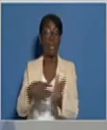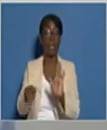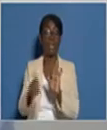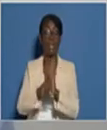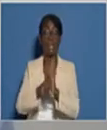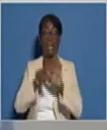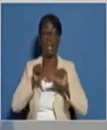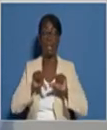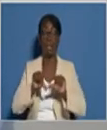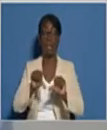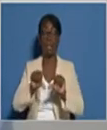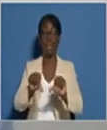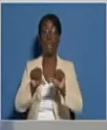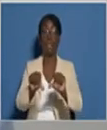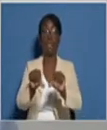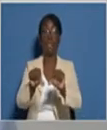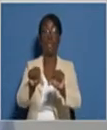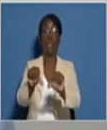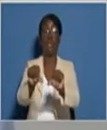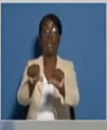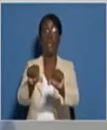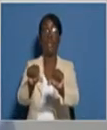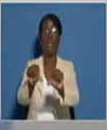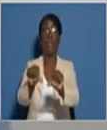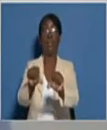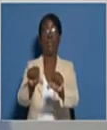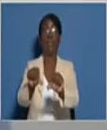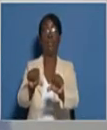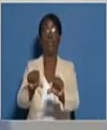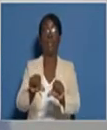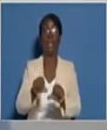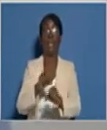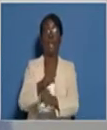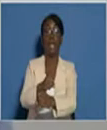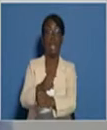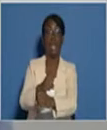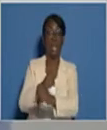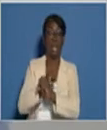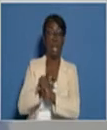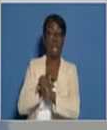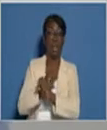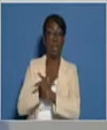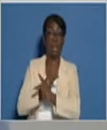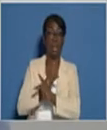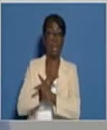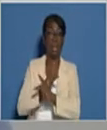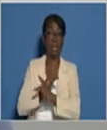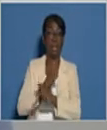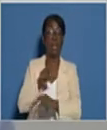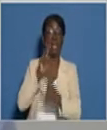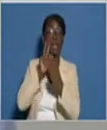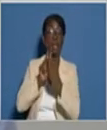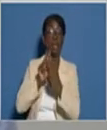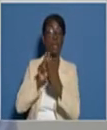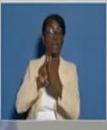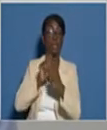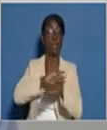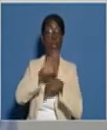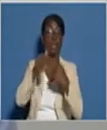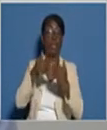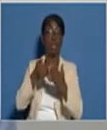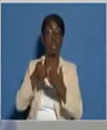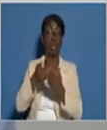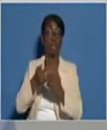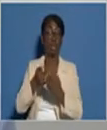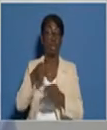mantendrán íntegramente establecidos, salvaguardados y reconocidos por las autoridades laborales